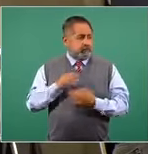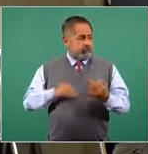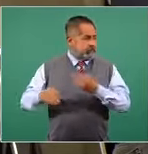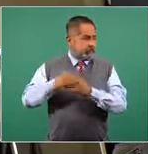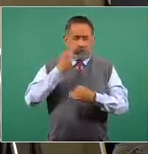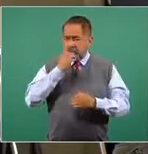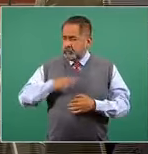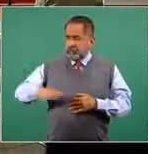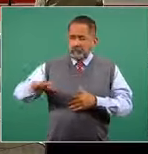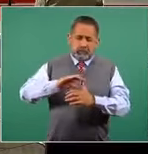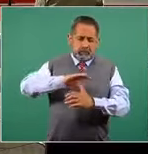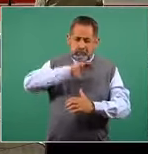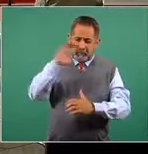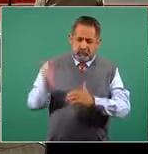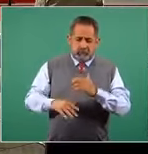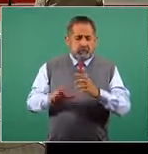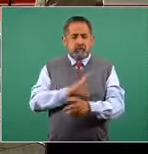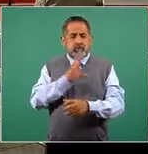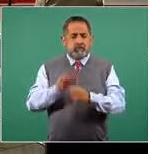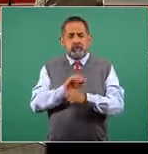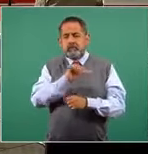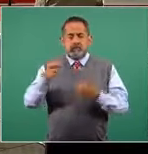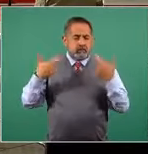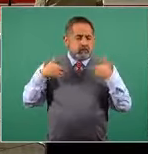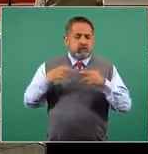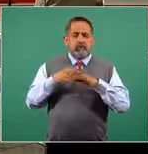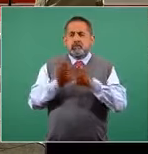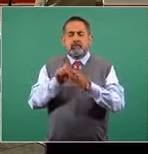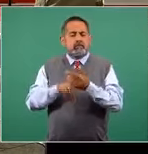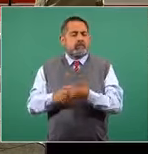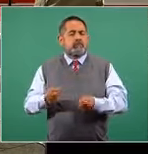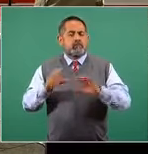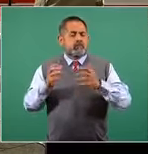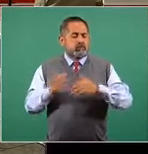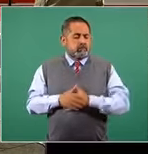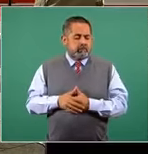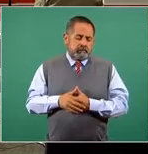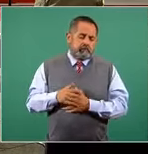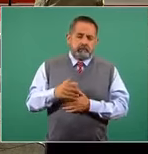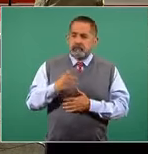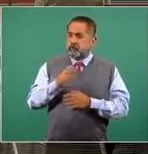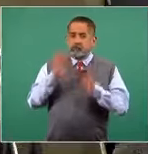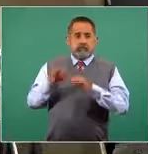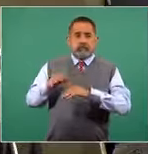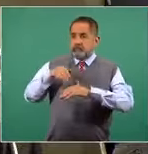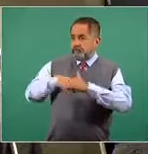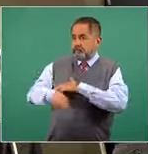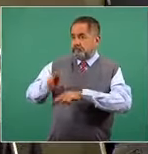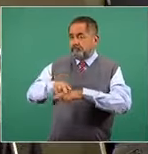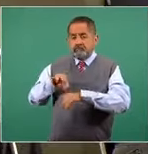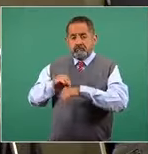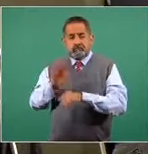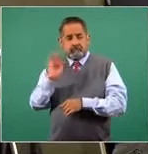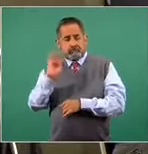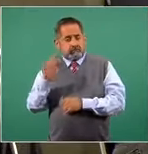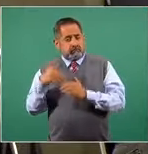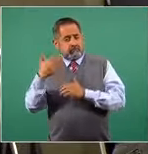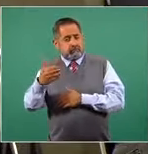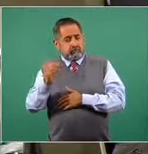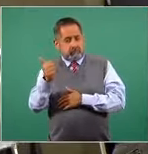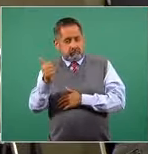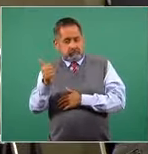escuelas vacunadas en los profesores y el personal? Y regresando a la normalidad, ¿podría ser hasta agosto, como dijo la